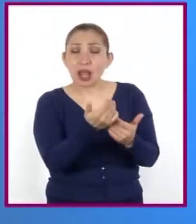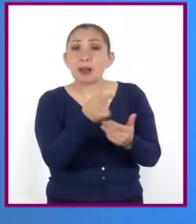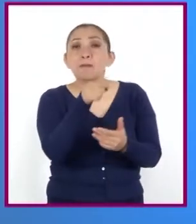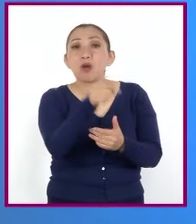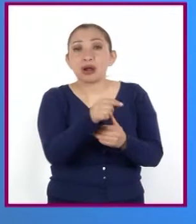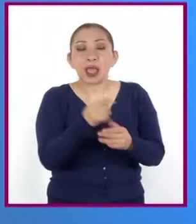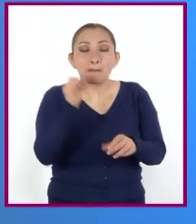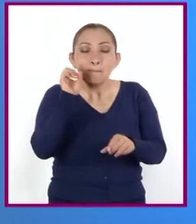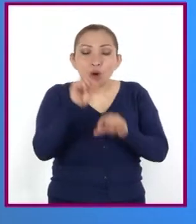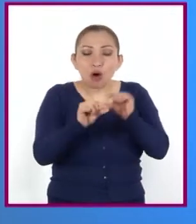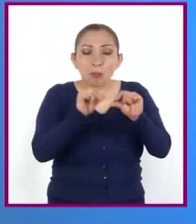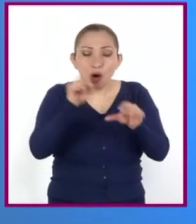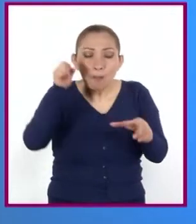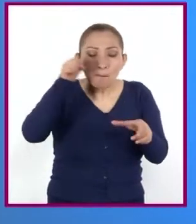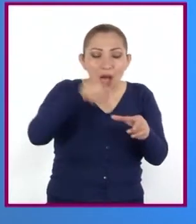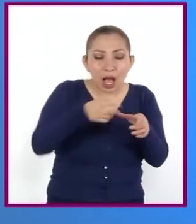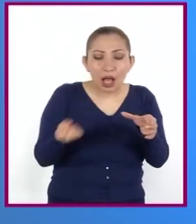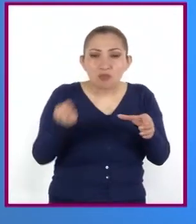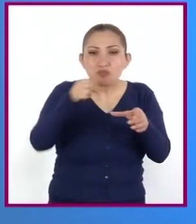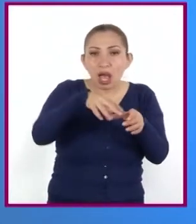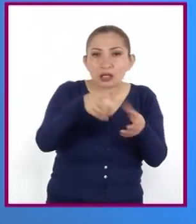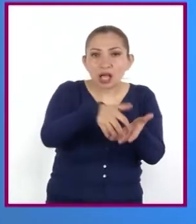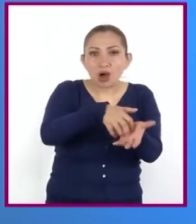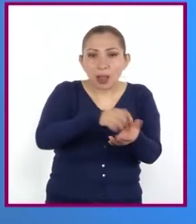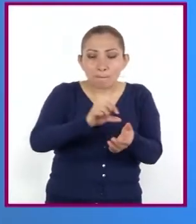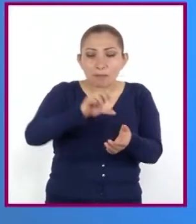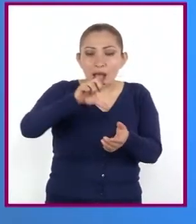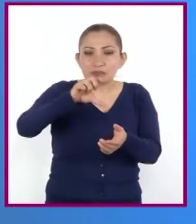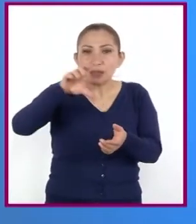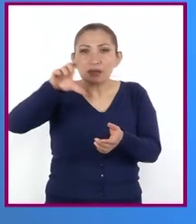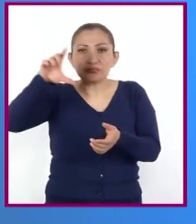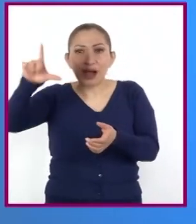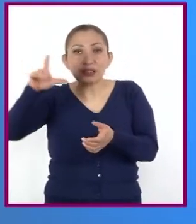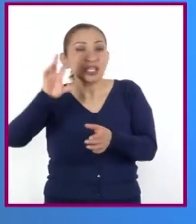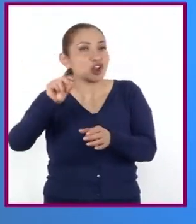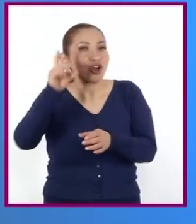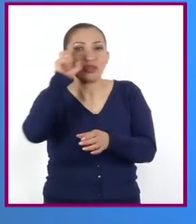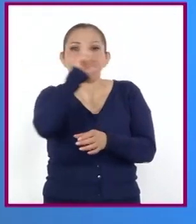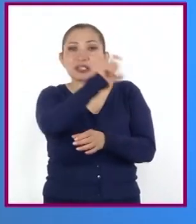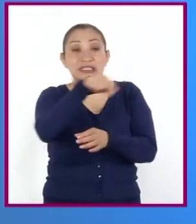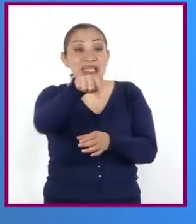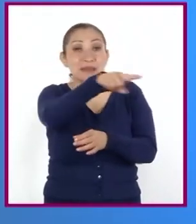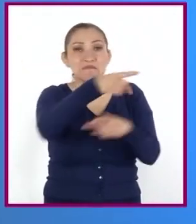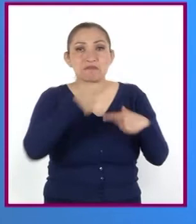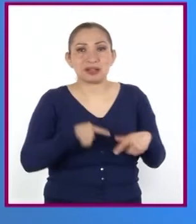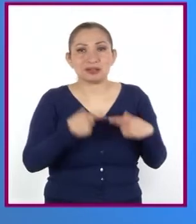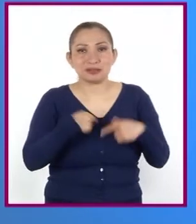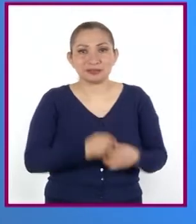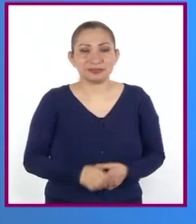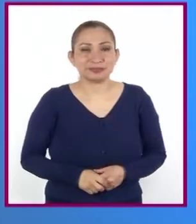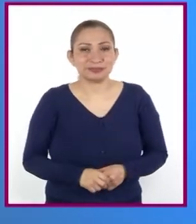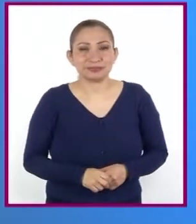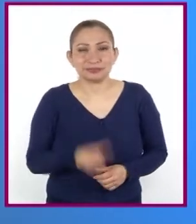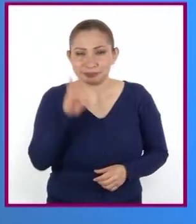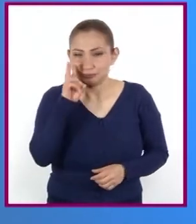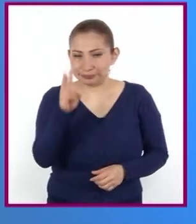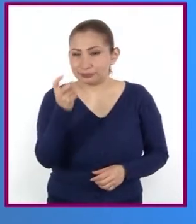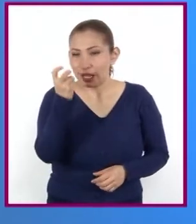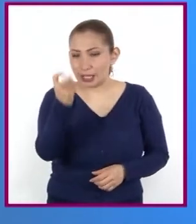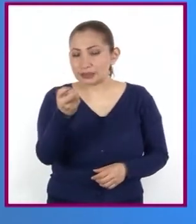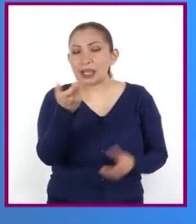pues incrementa poco a poco lo que vamos ahorrando y así no les es difícil a las personas. Veamos